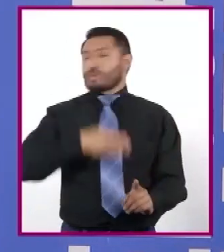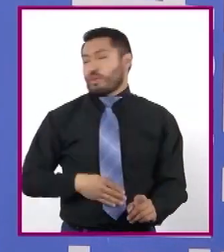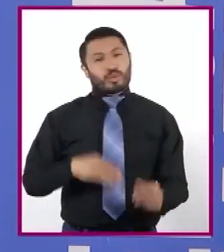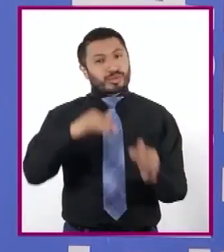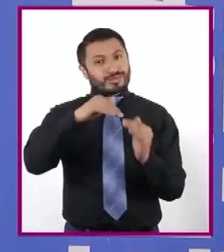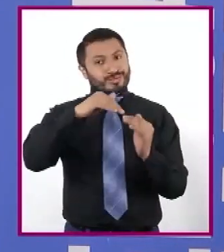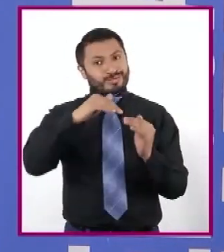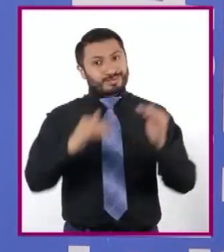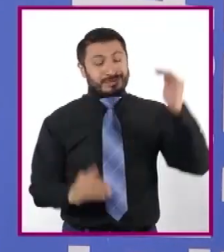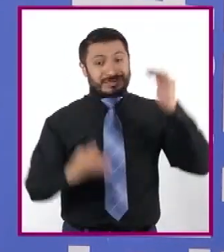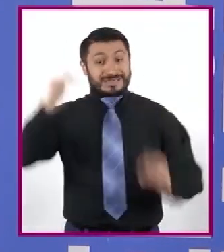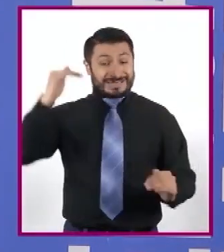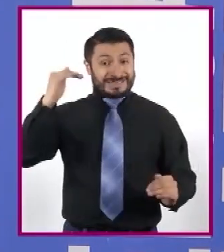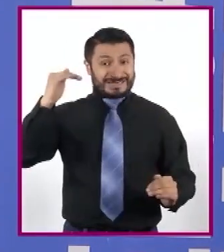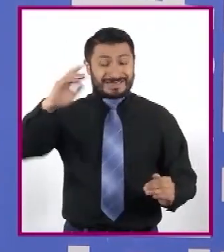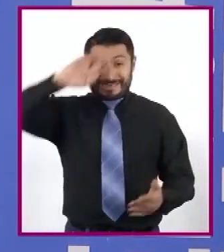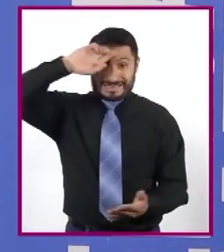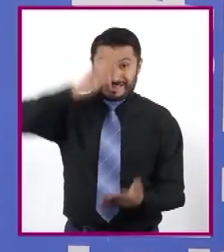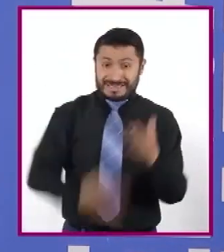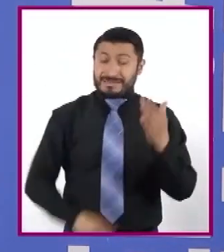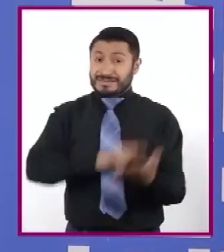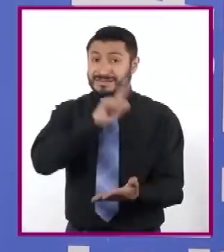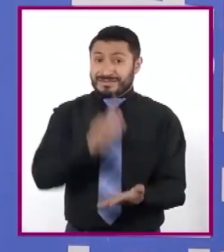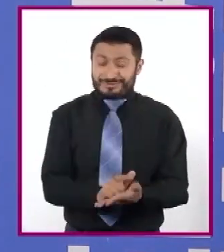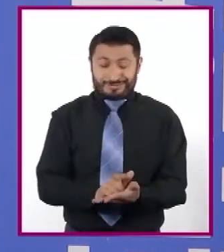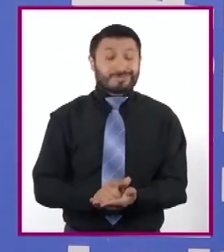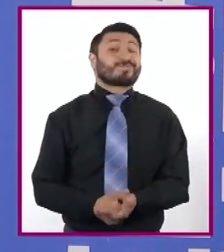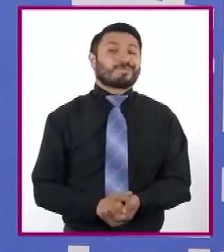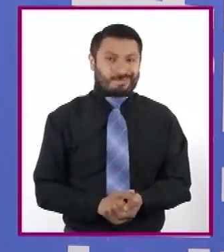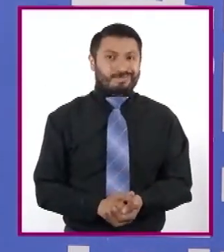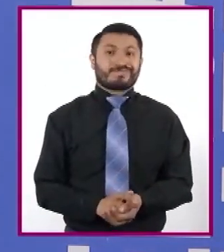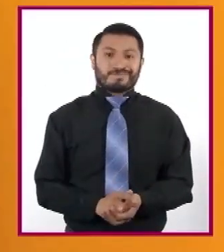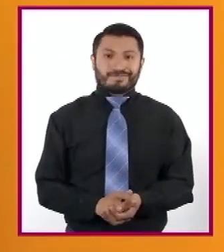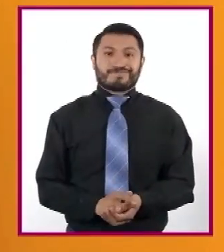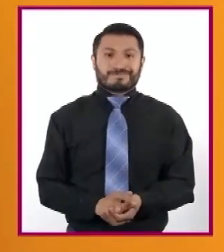de ilegalidad. Así de delicado es.